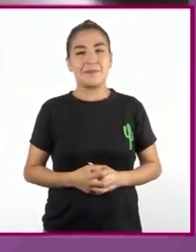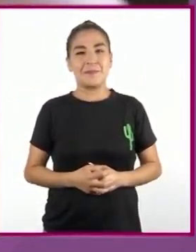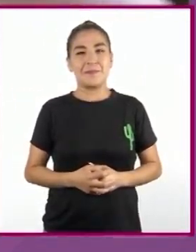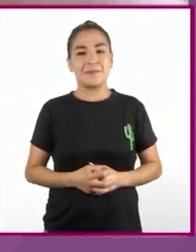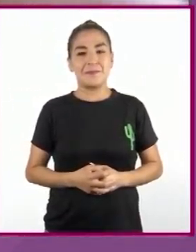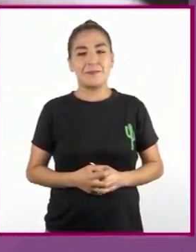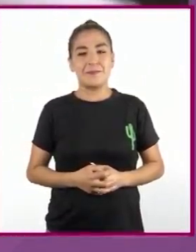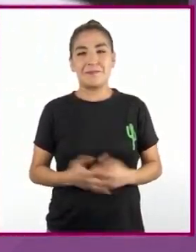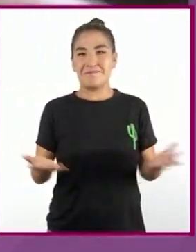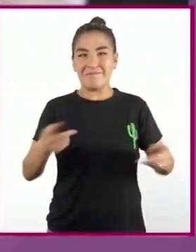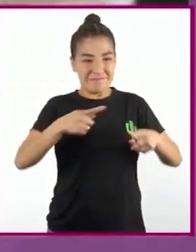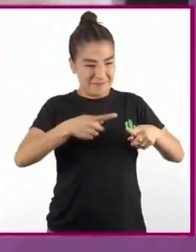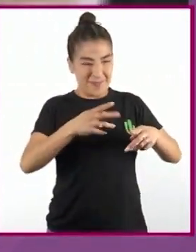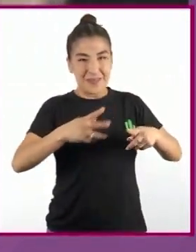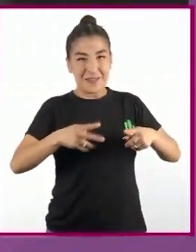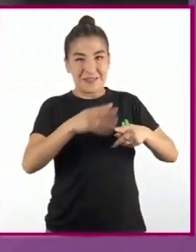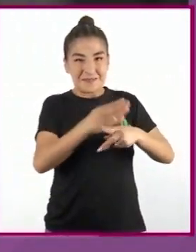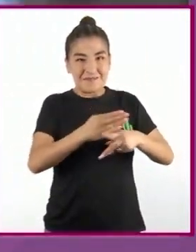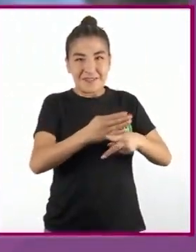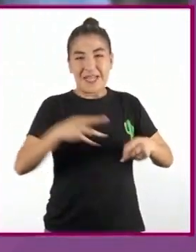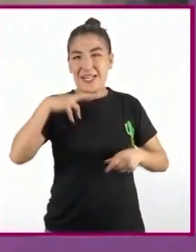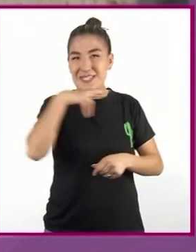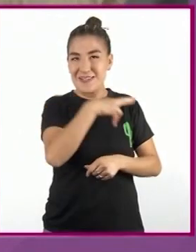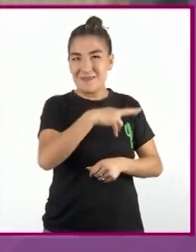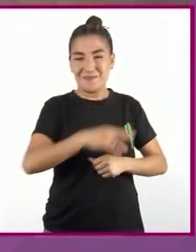Bien, rápido.